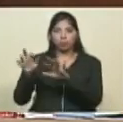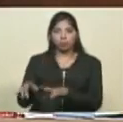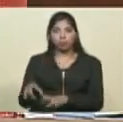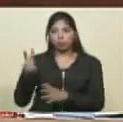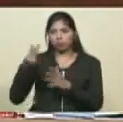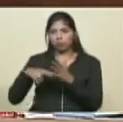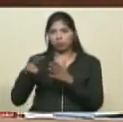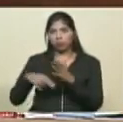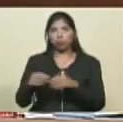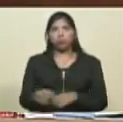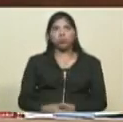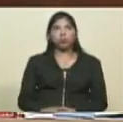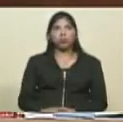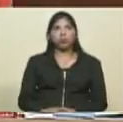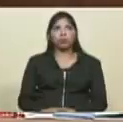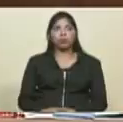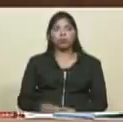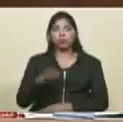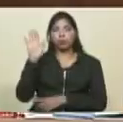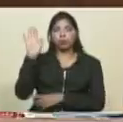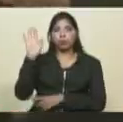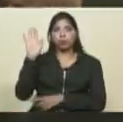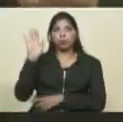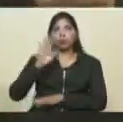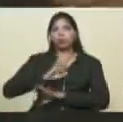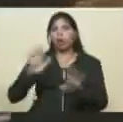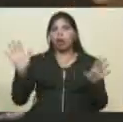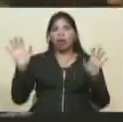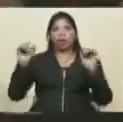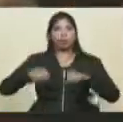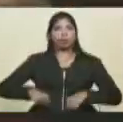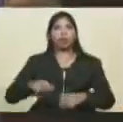Asamblea. Aprobado.